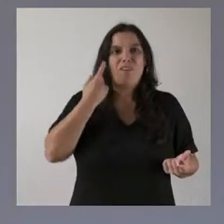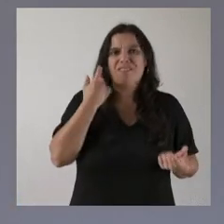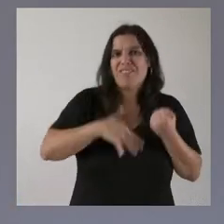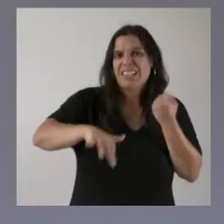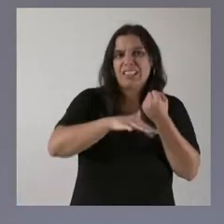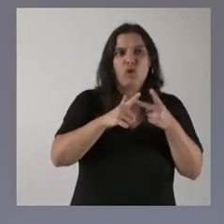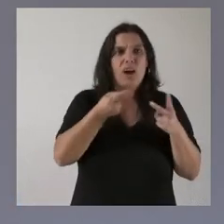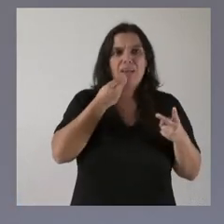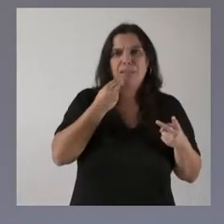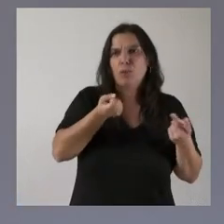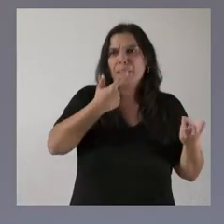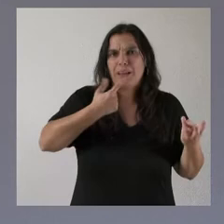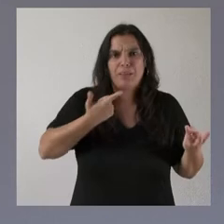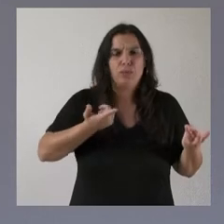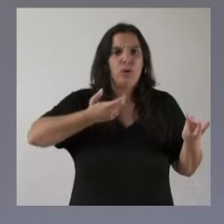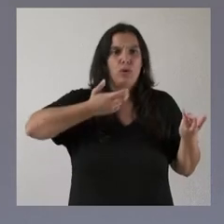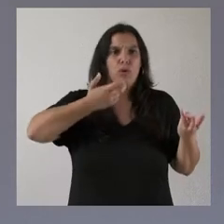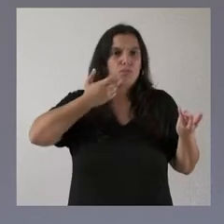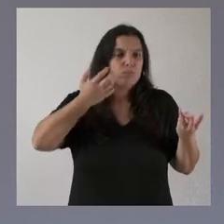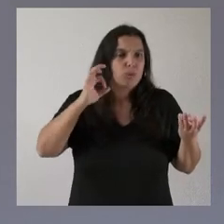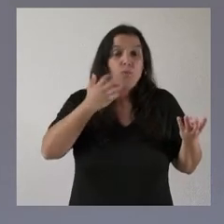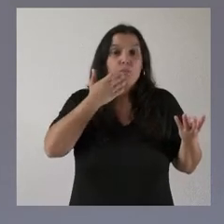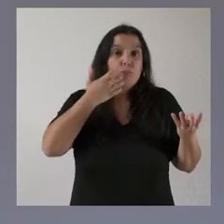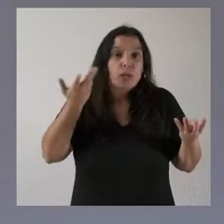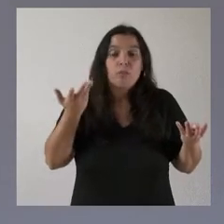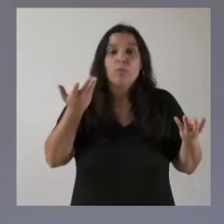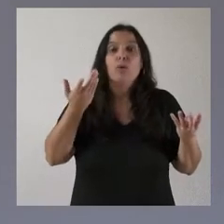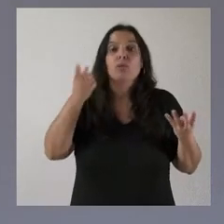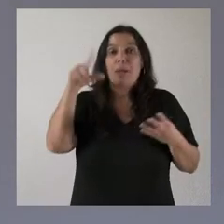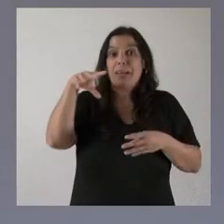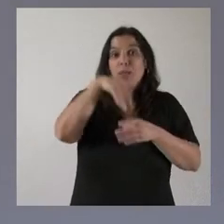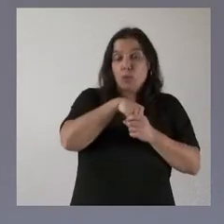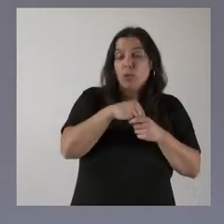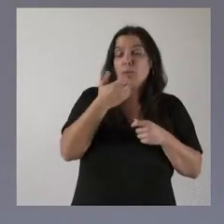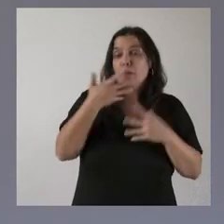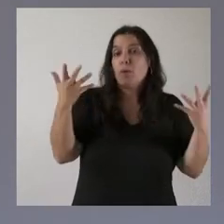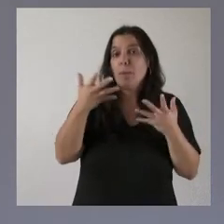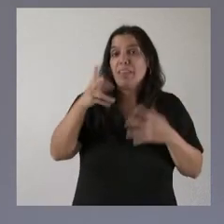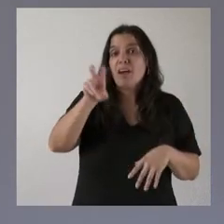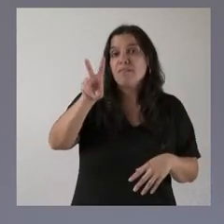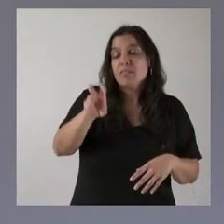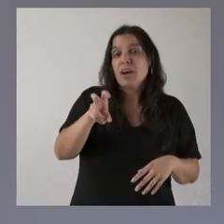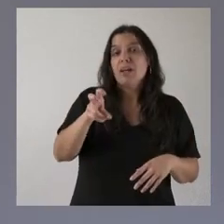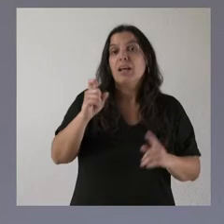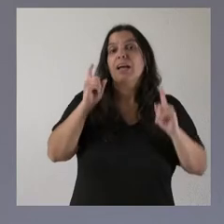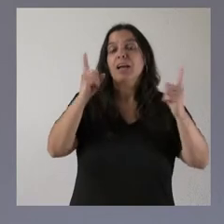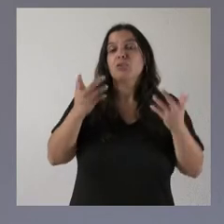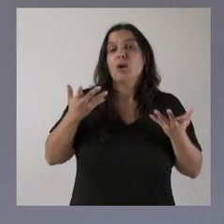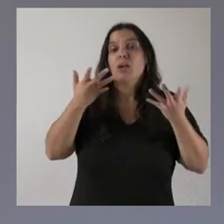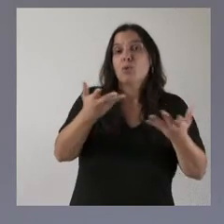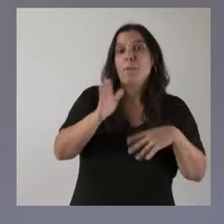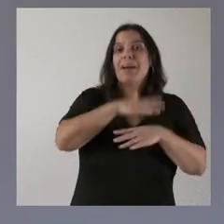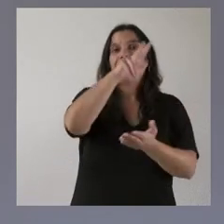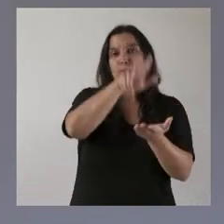medicamentos o por ejemplo se englobaban dentro de esas ayudas de emergencia las ayudas a